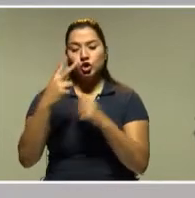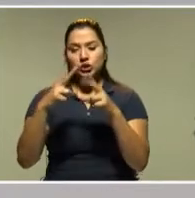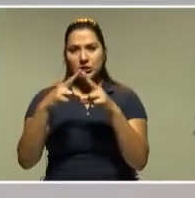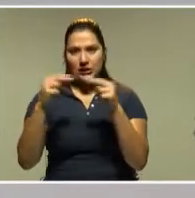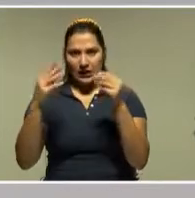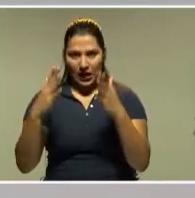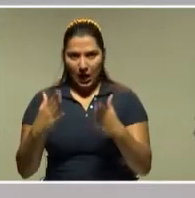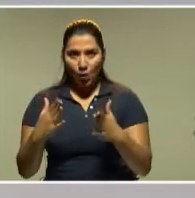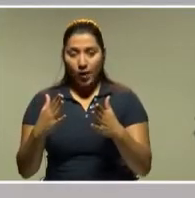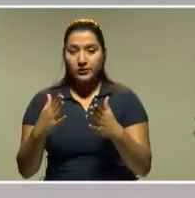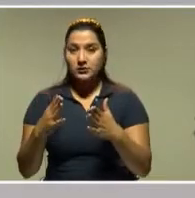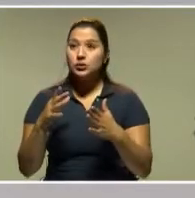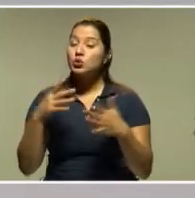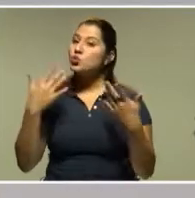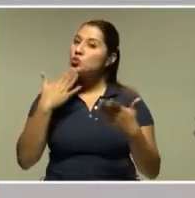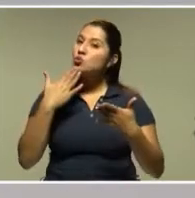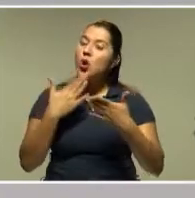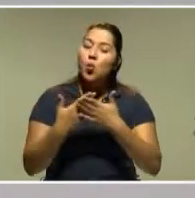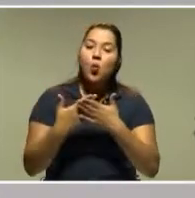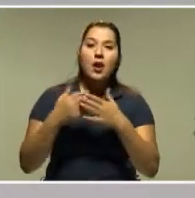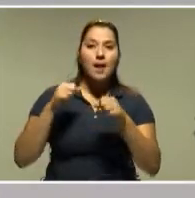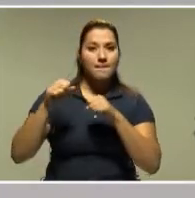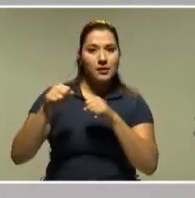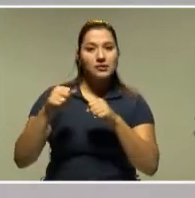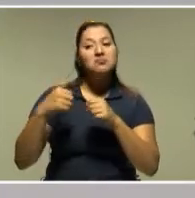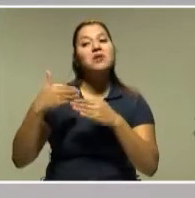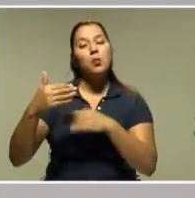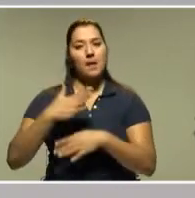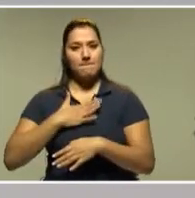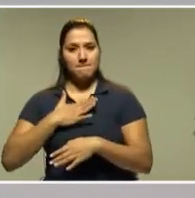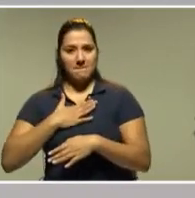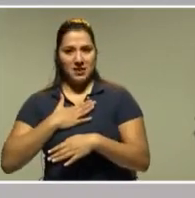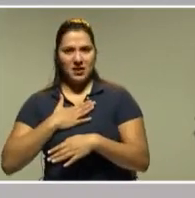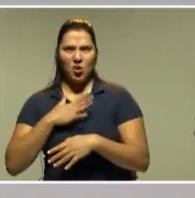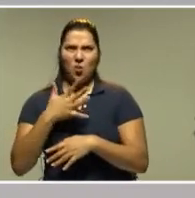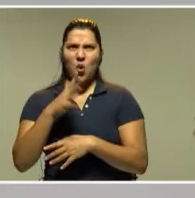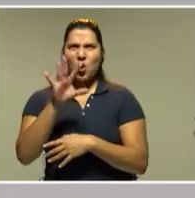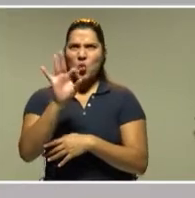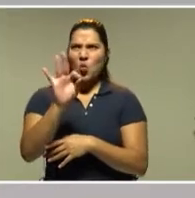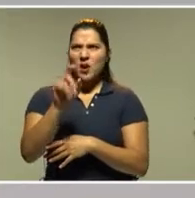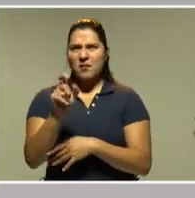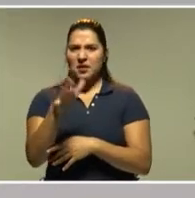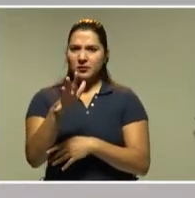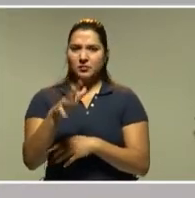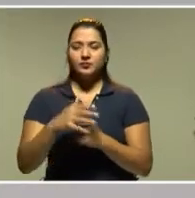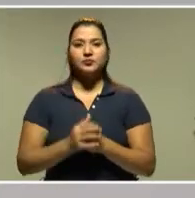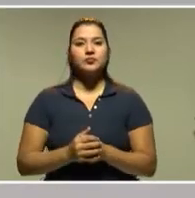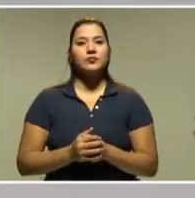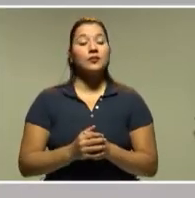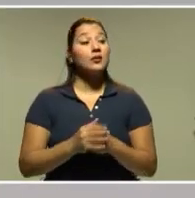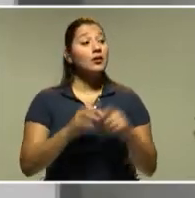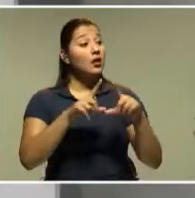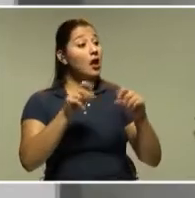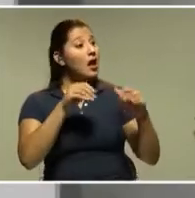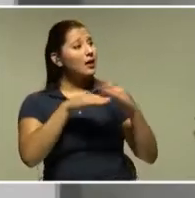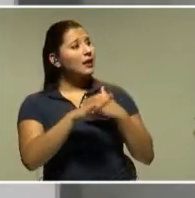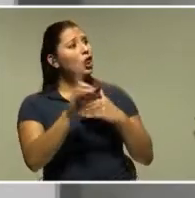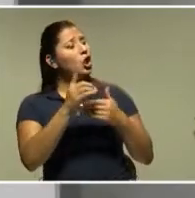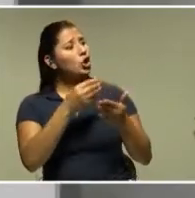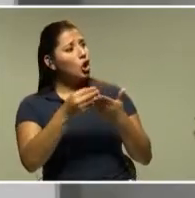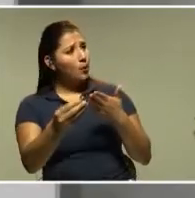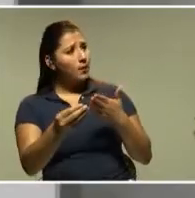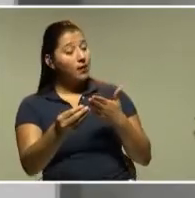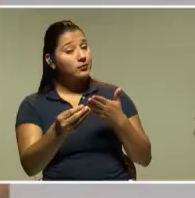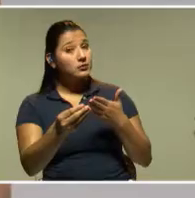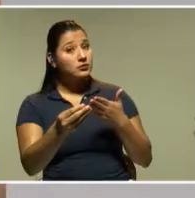nicaragüenses que van a hacer una gran pelea, y luego ya la mía que es como 9 y media por ahí. ¿Las entradas dónde las compramos? Ahí